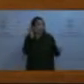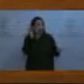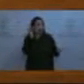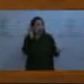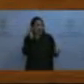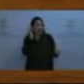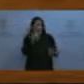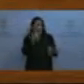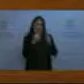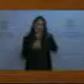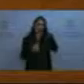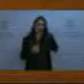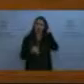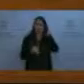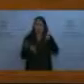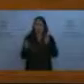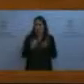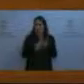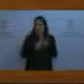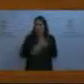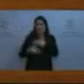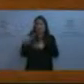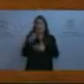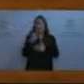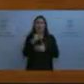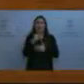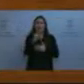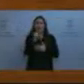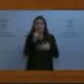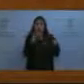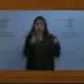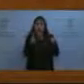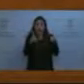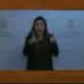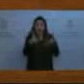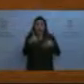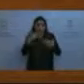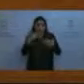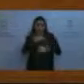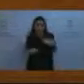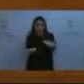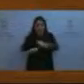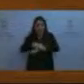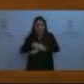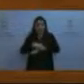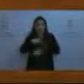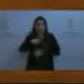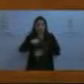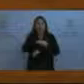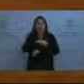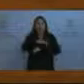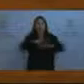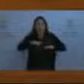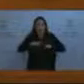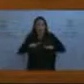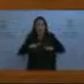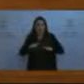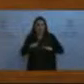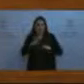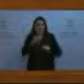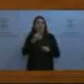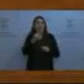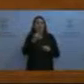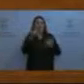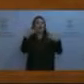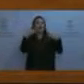manifestaba hace unos meses que las aguas del Cantábrico, la consejera que es la responsable de la gestión del saneamiento, decía